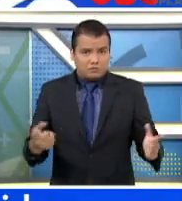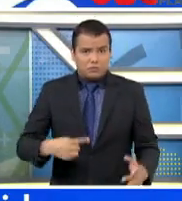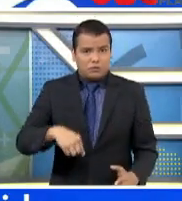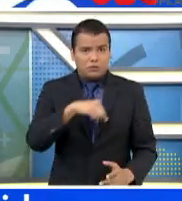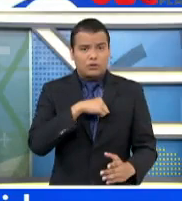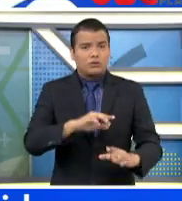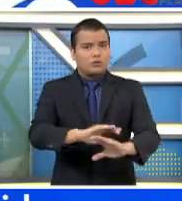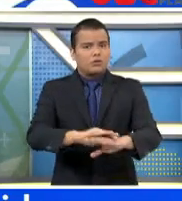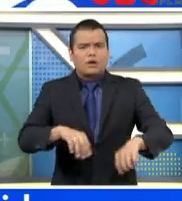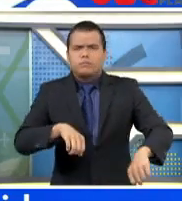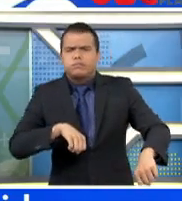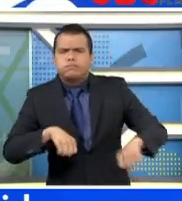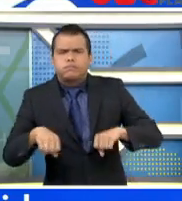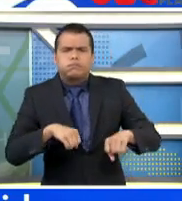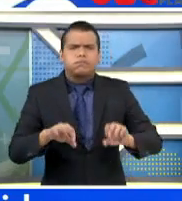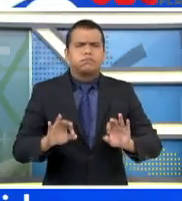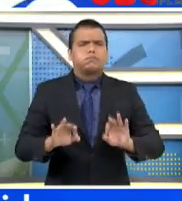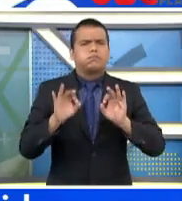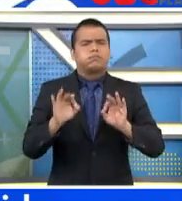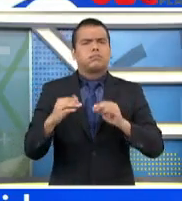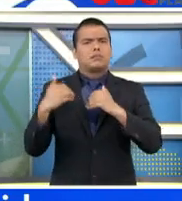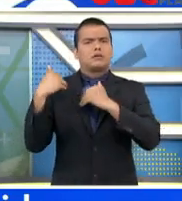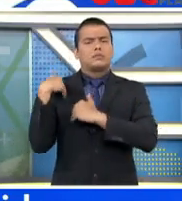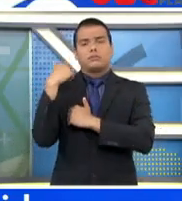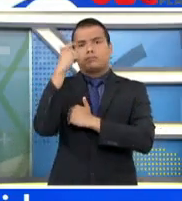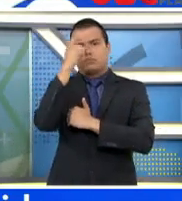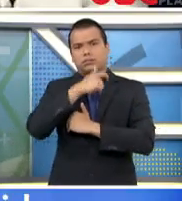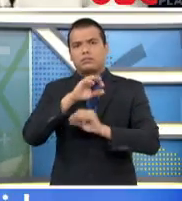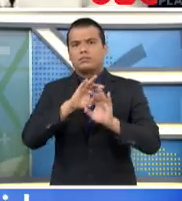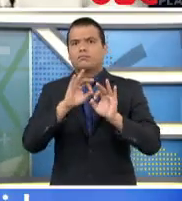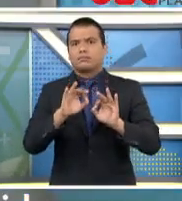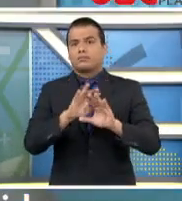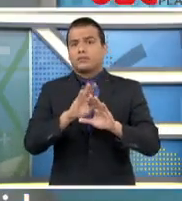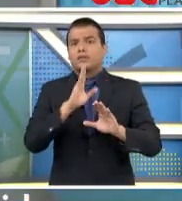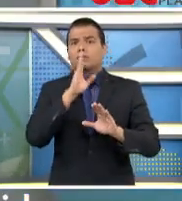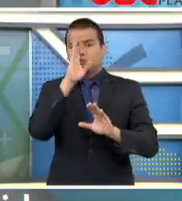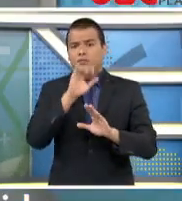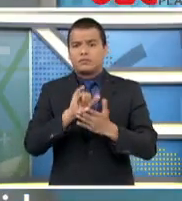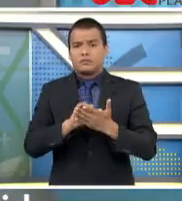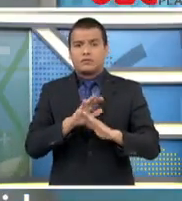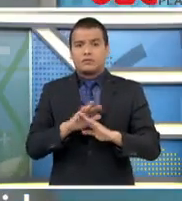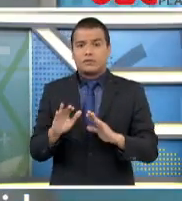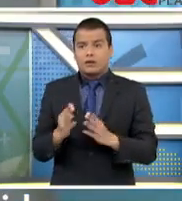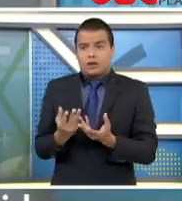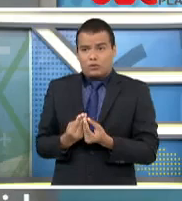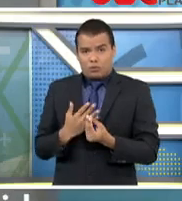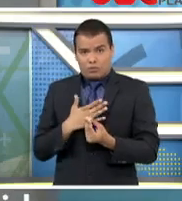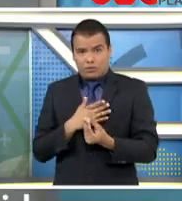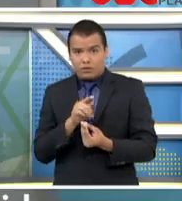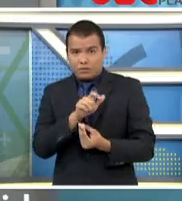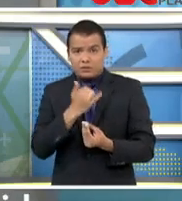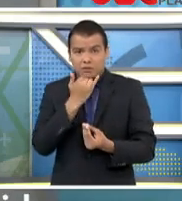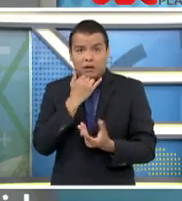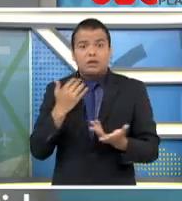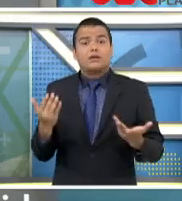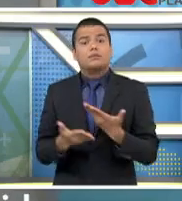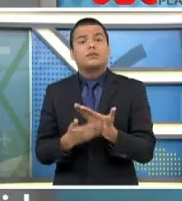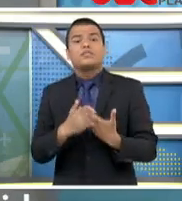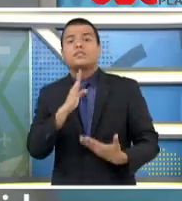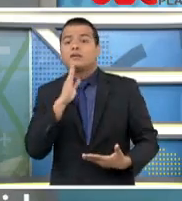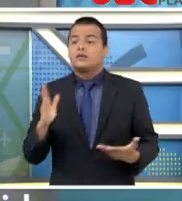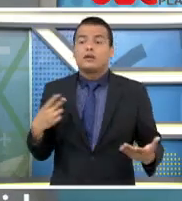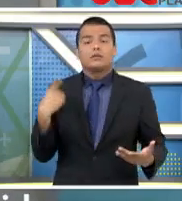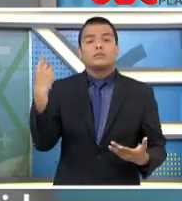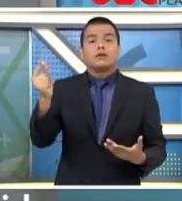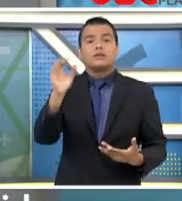acción de manera plural, con responsabilidad, como siempre ha sido. Si en mi campaña hay personas que están cuestionadas, que me lo digan y seré el primero